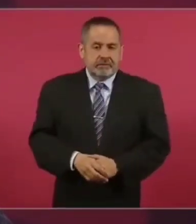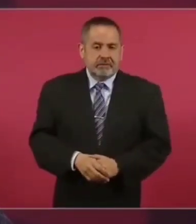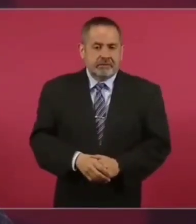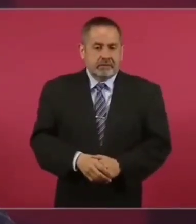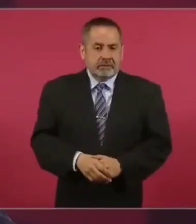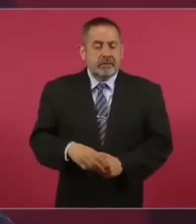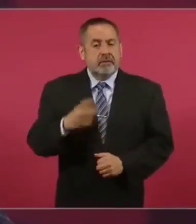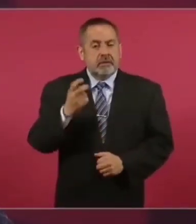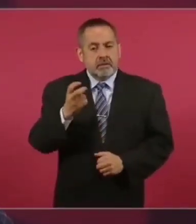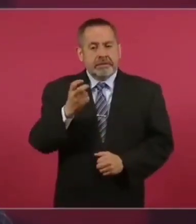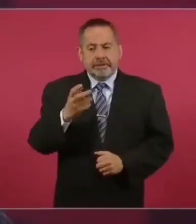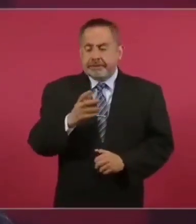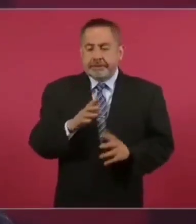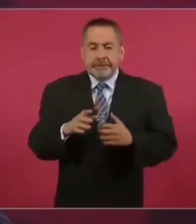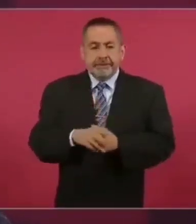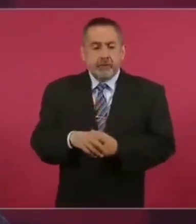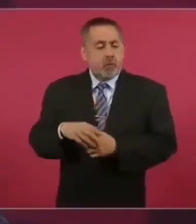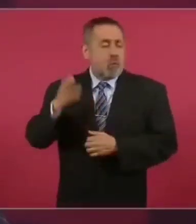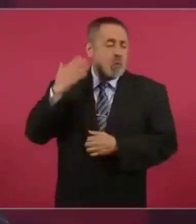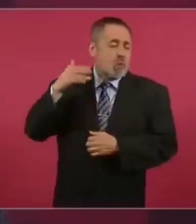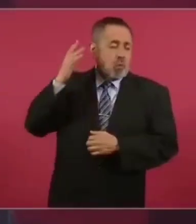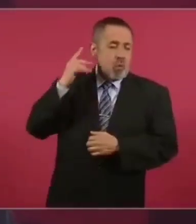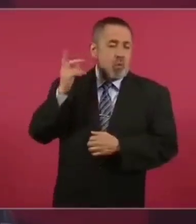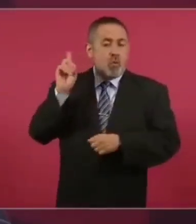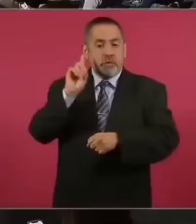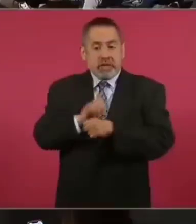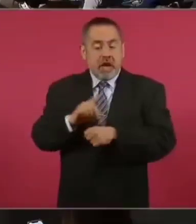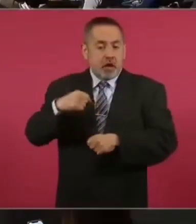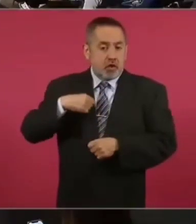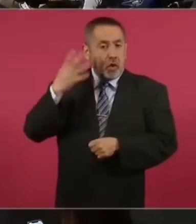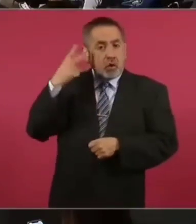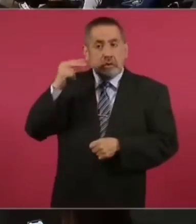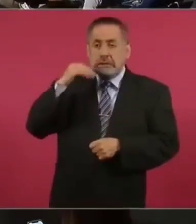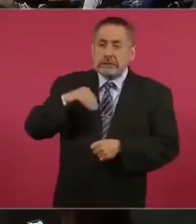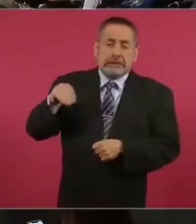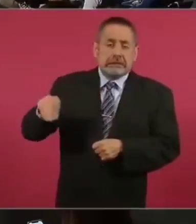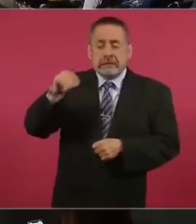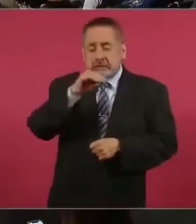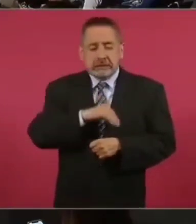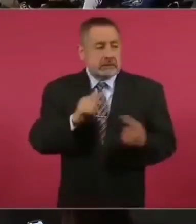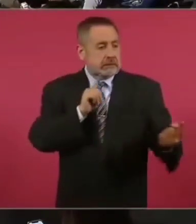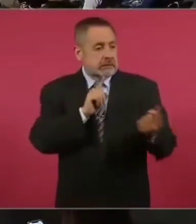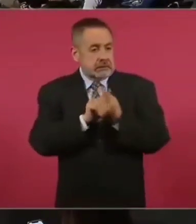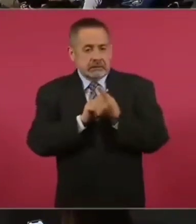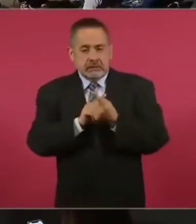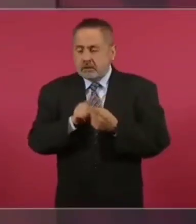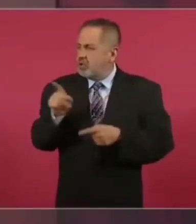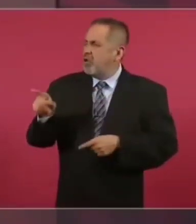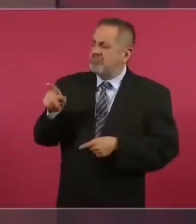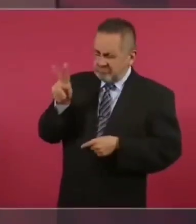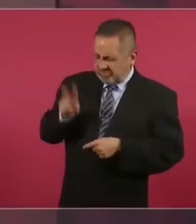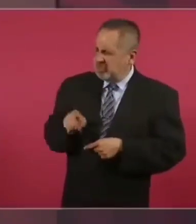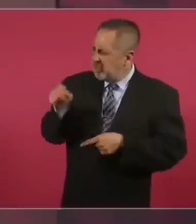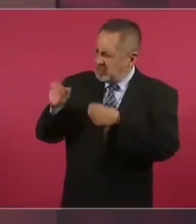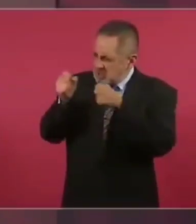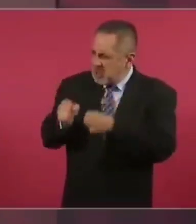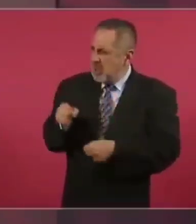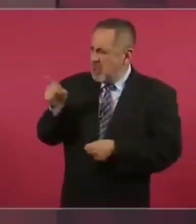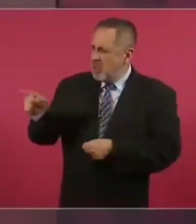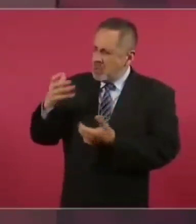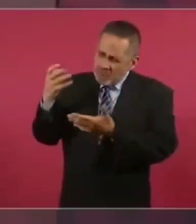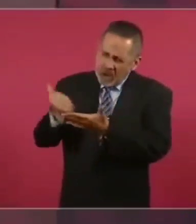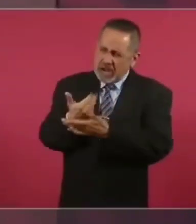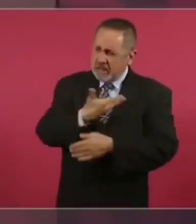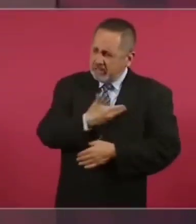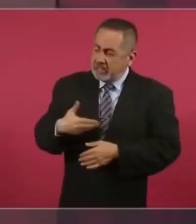un migrante en San Quintín en la campaña me dice: vamos a ganar Pero no